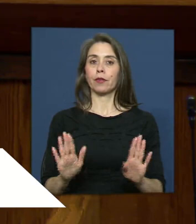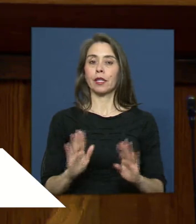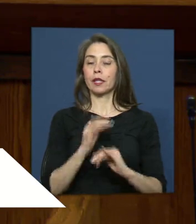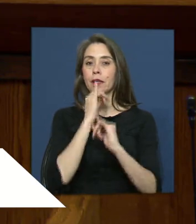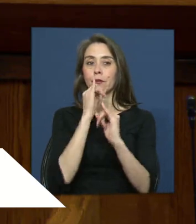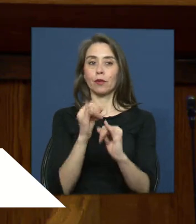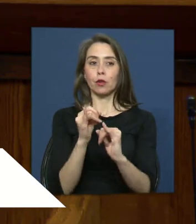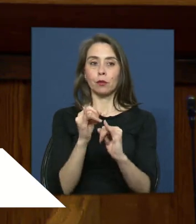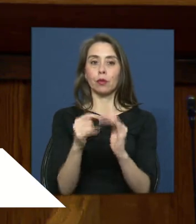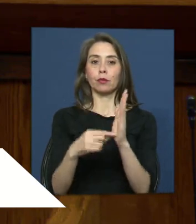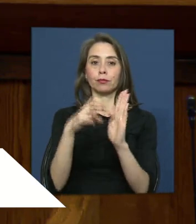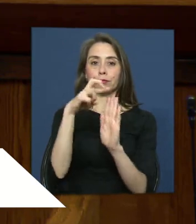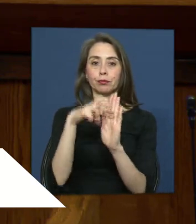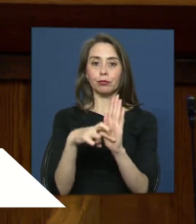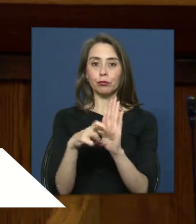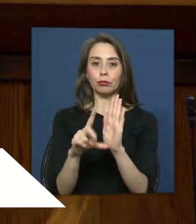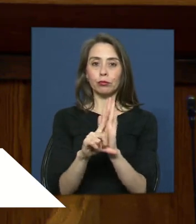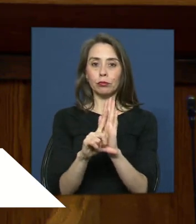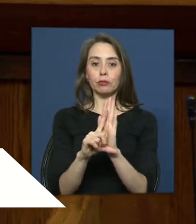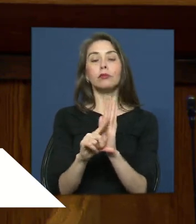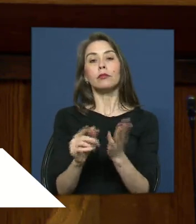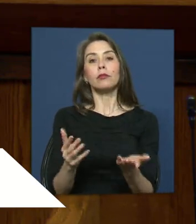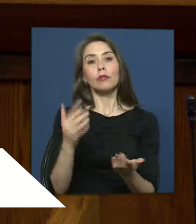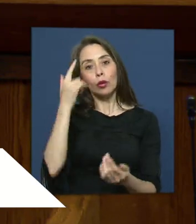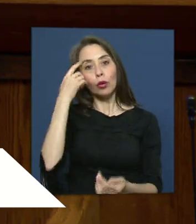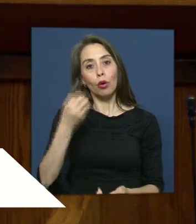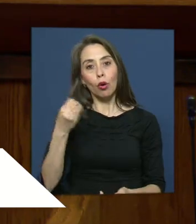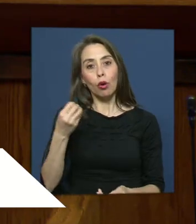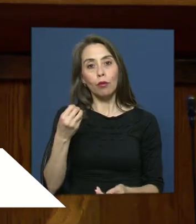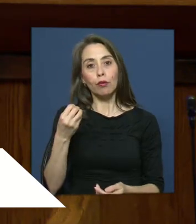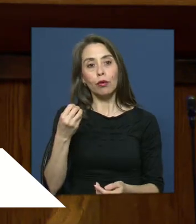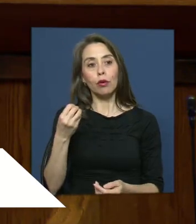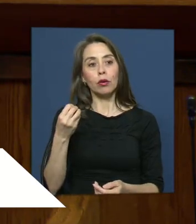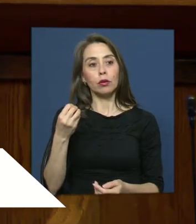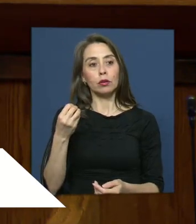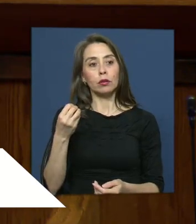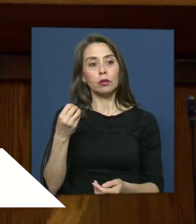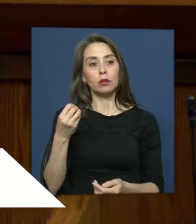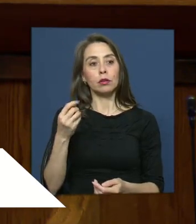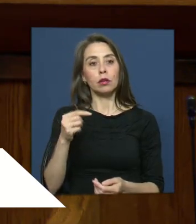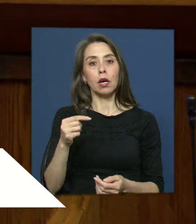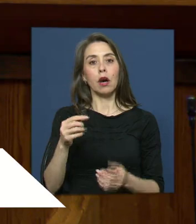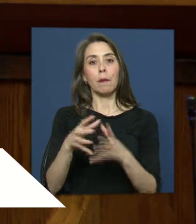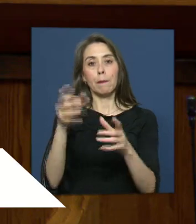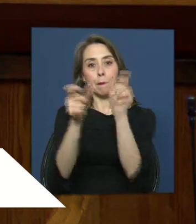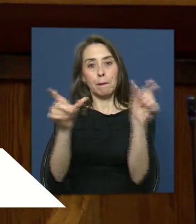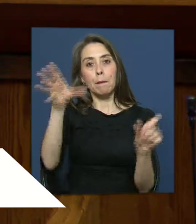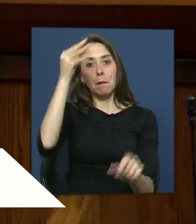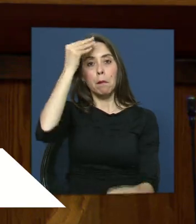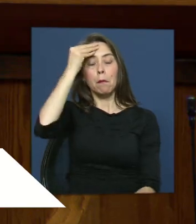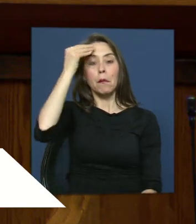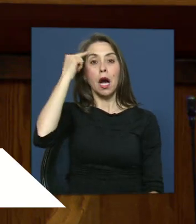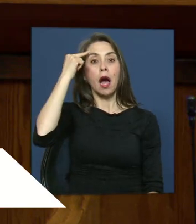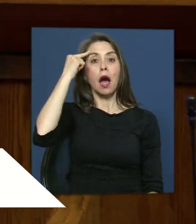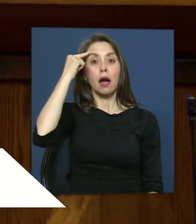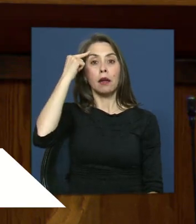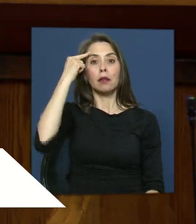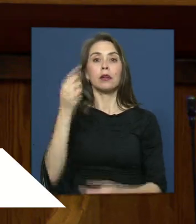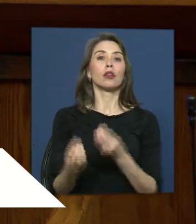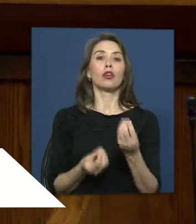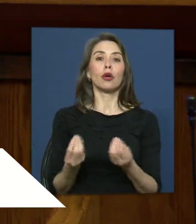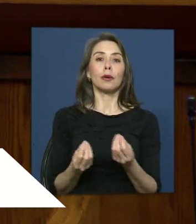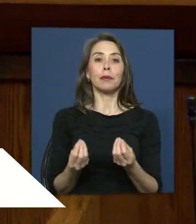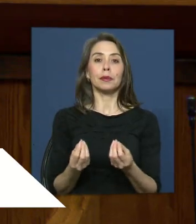informar de este proyecto, que obviamente entiendo que cada vez tenemos más conciencia sobre lo que